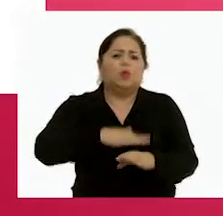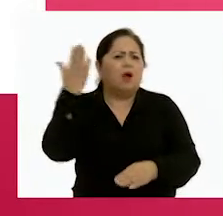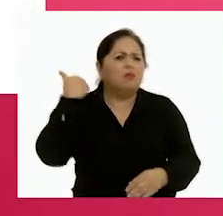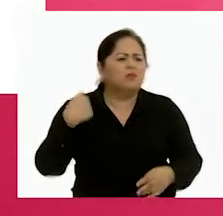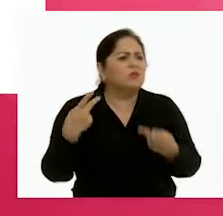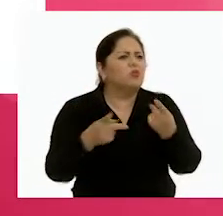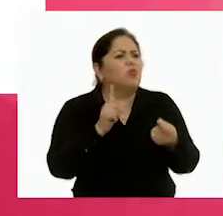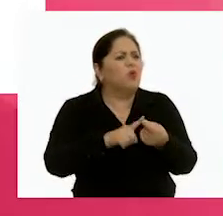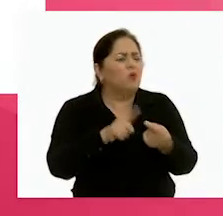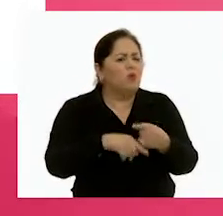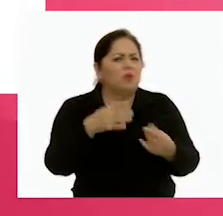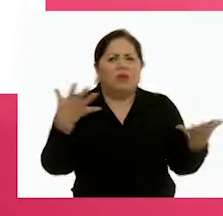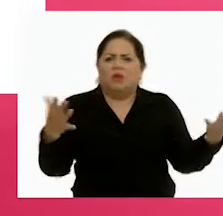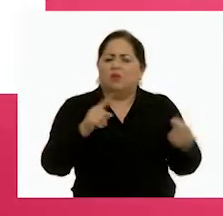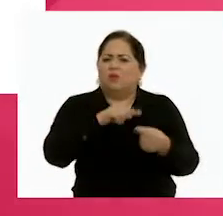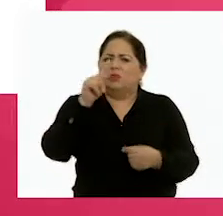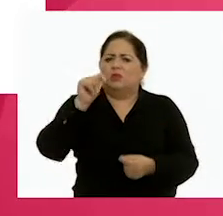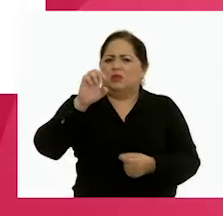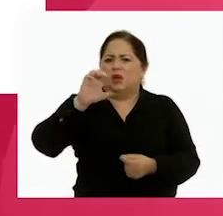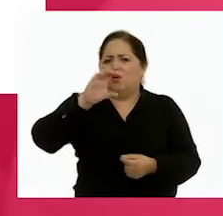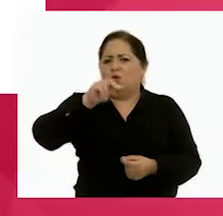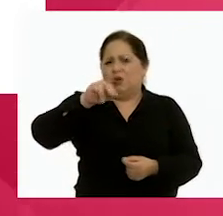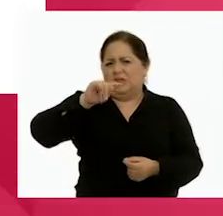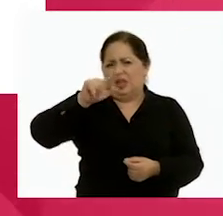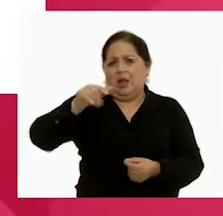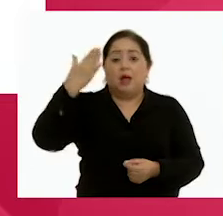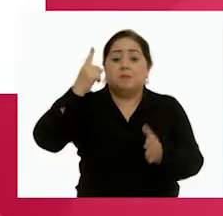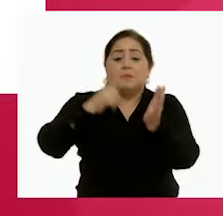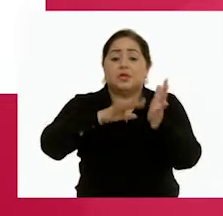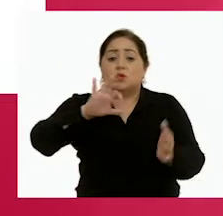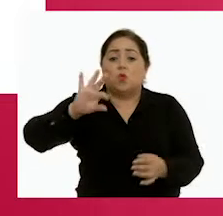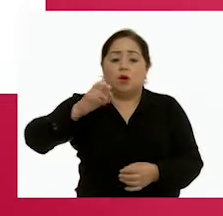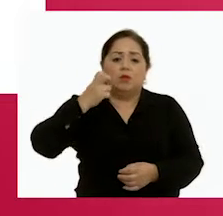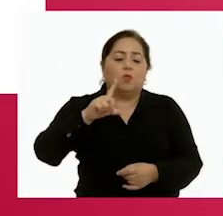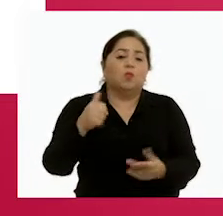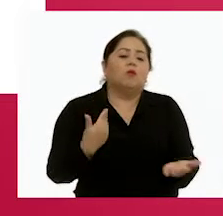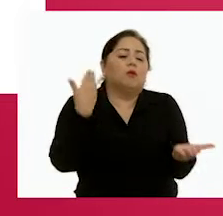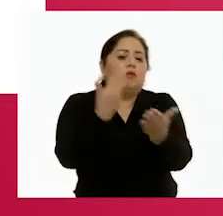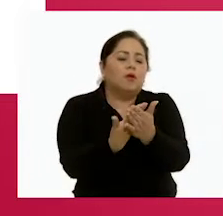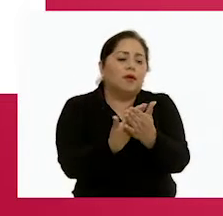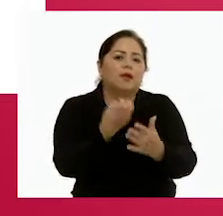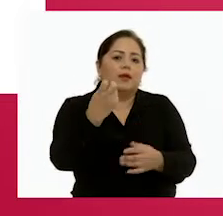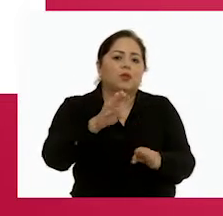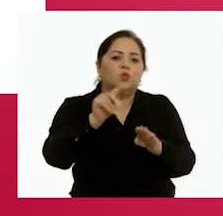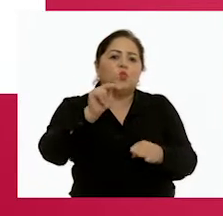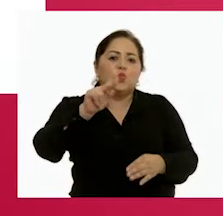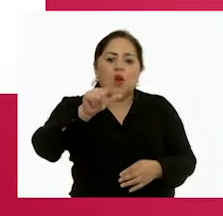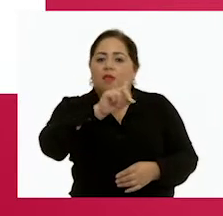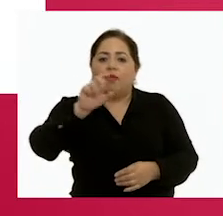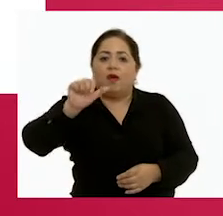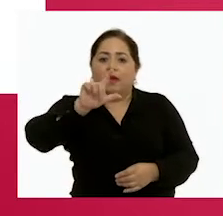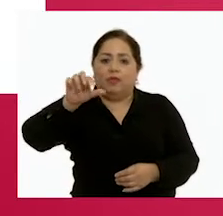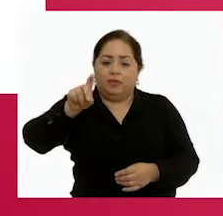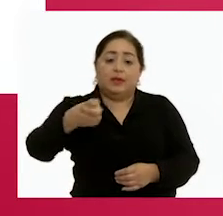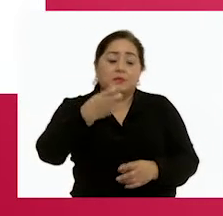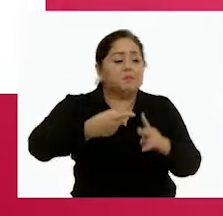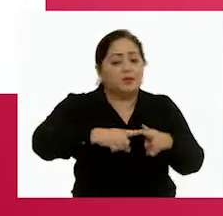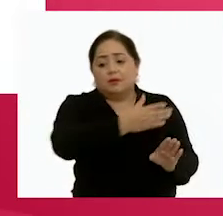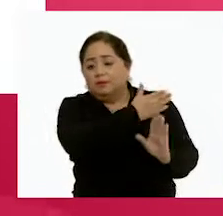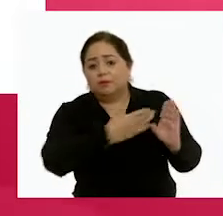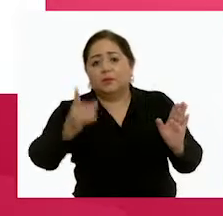preguntaba dónde es la Gran Tolangico-Cotitlán, y ahí en 1940, bueno, se propuso que pueda ser la de Tula de Allende, y precisamente desde ahí